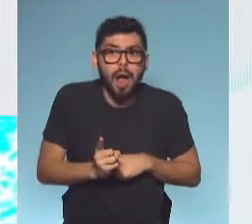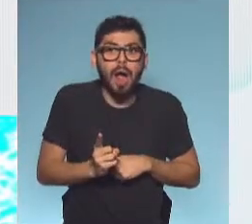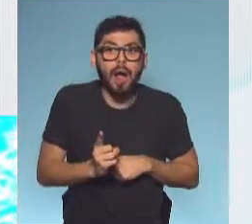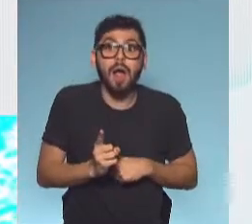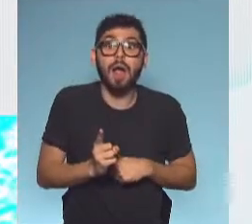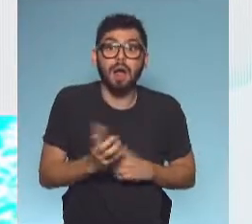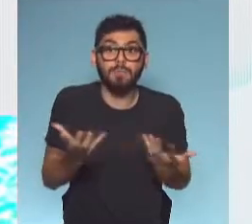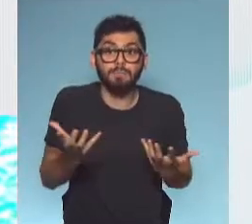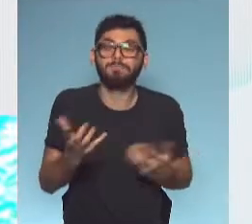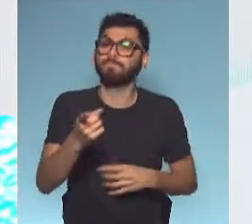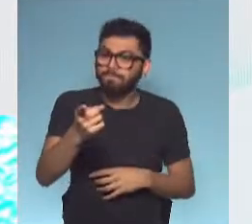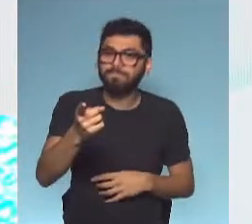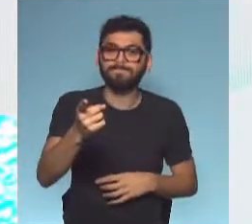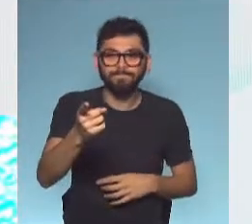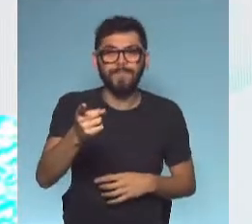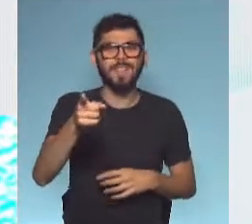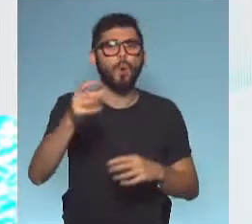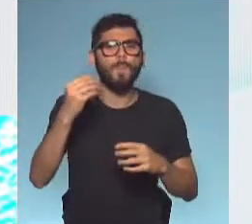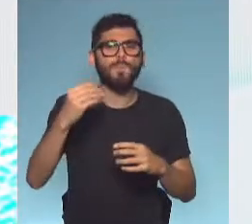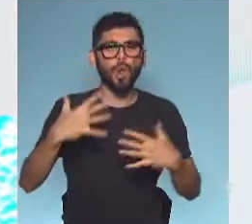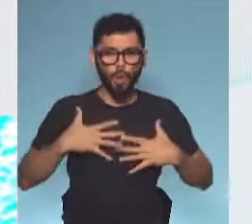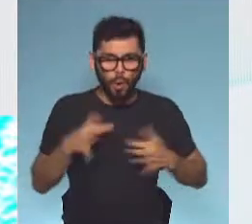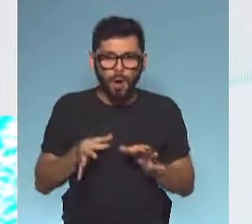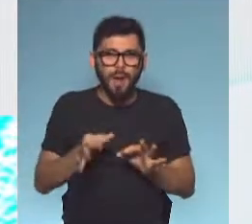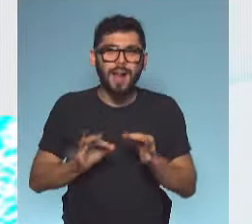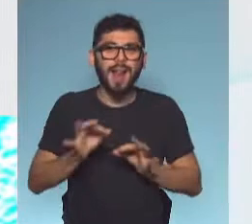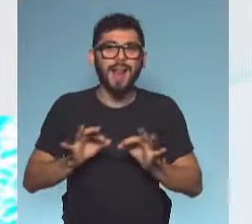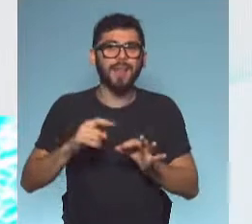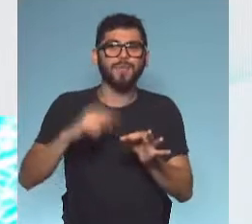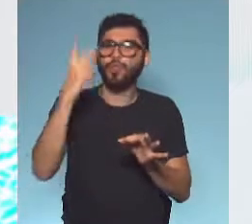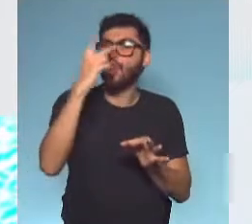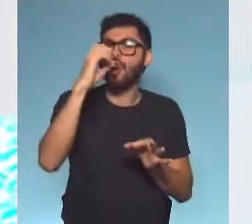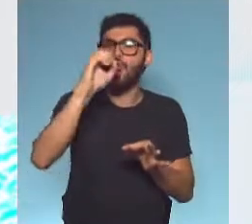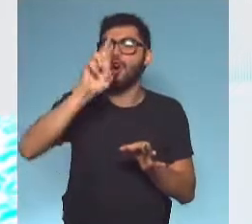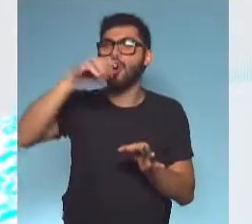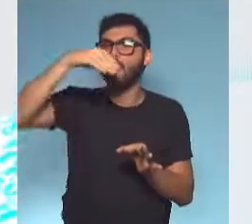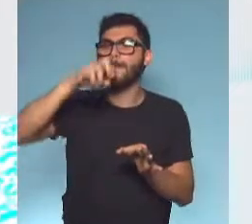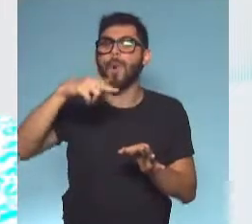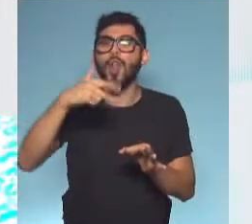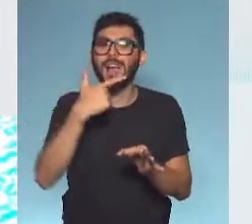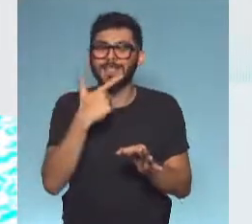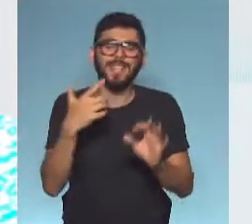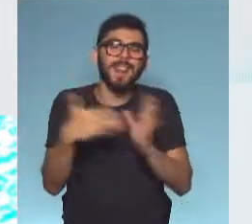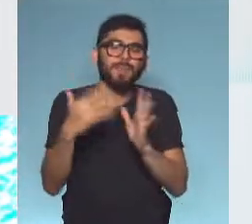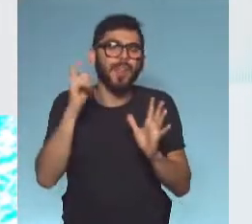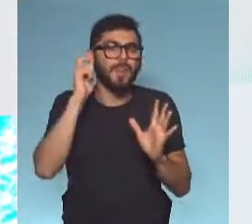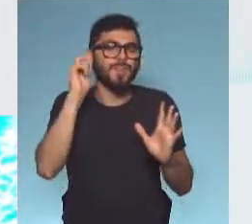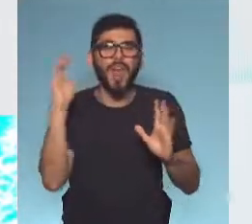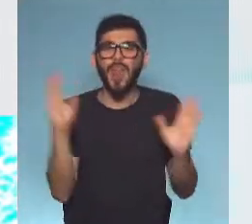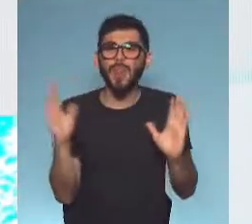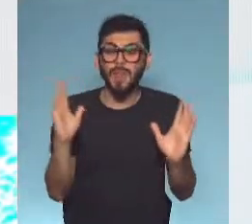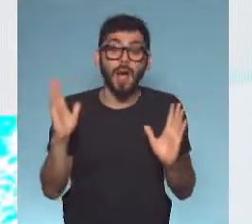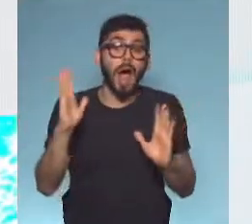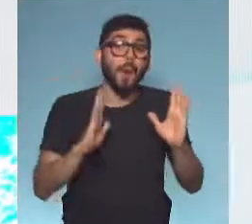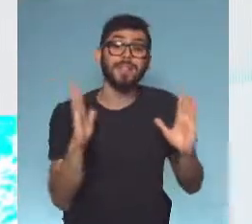muy bueno también porque es un tema hormonal, que depende de las etapas de la vida, tenemos las hormonas como más revolucionadas y en determinadas